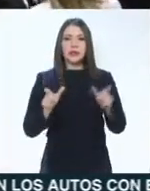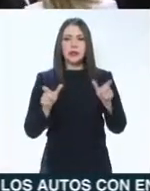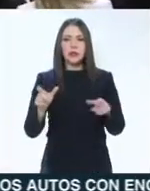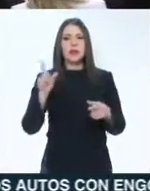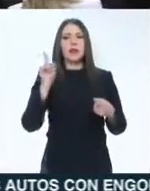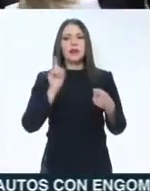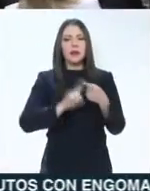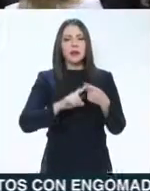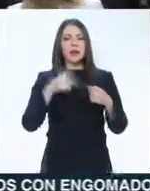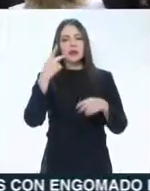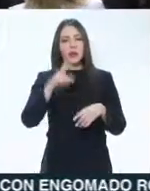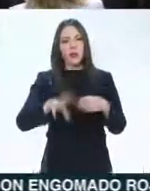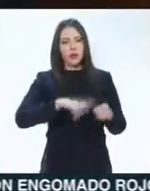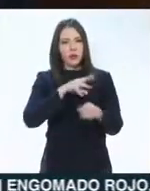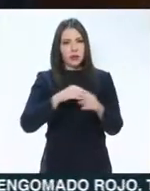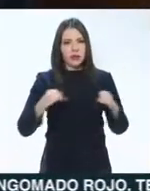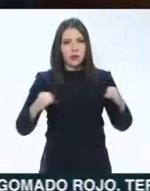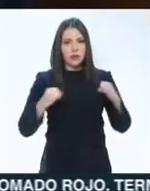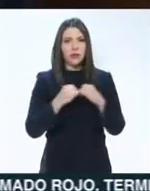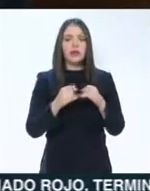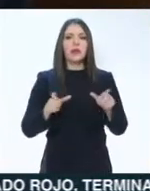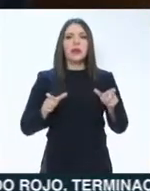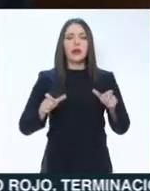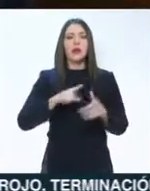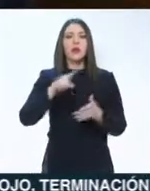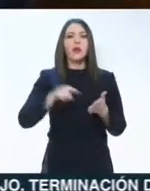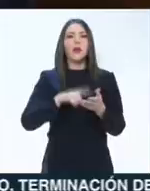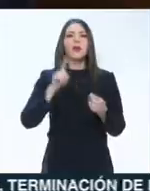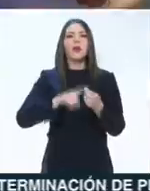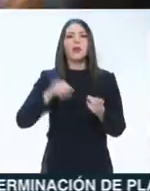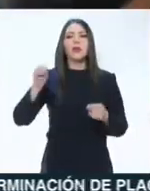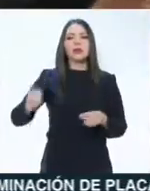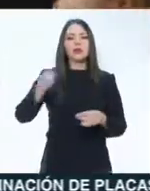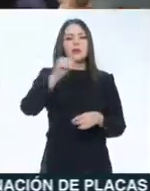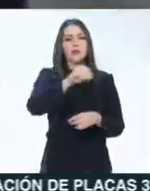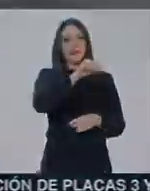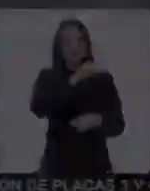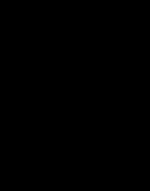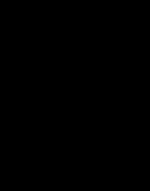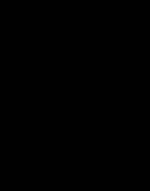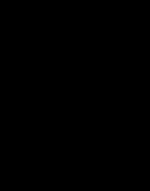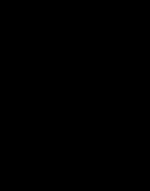dimensión territorial. Con imágenes de Joel Arias, María José Valencia, 21 Noticias.